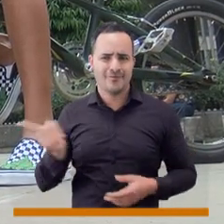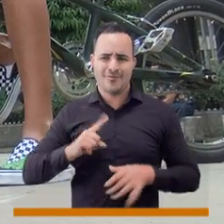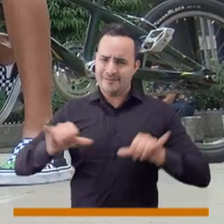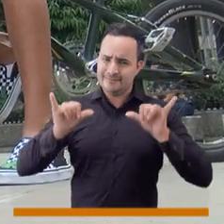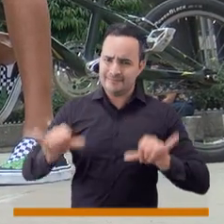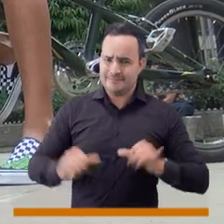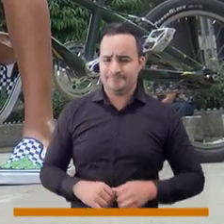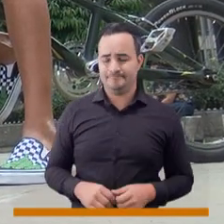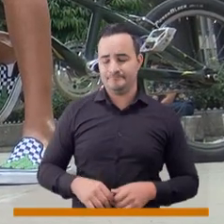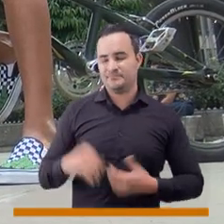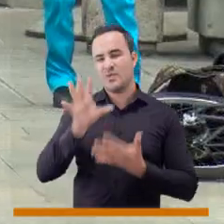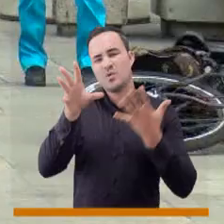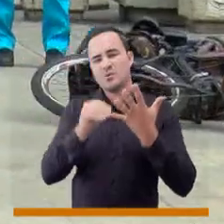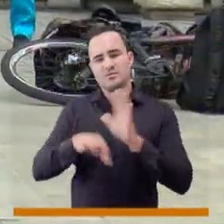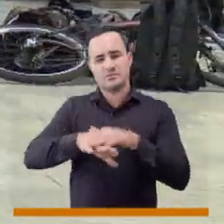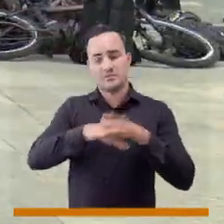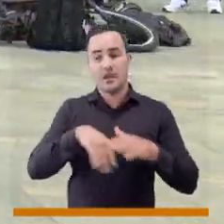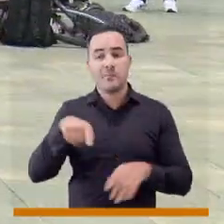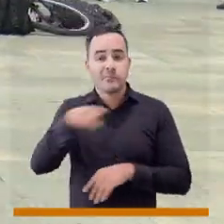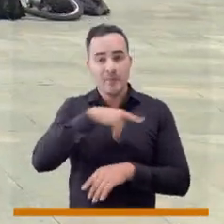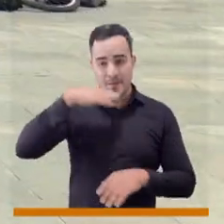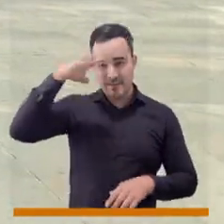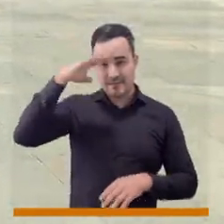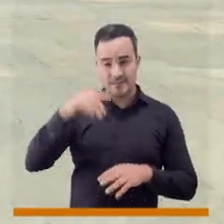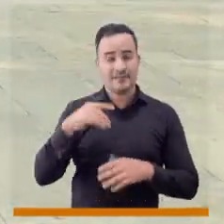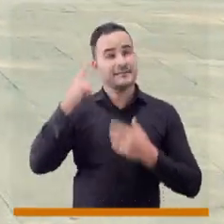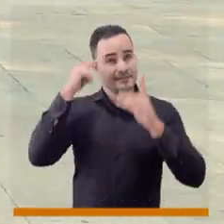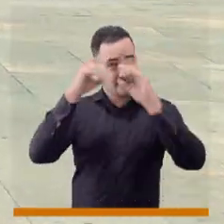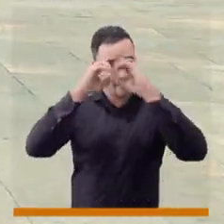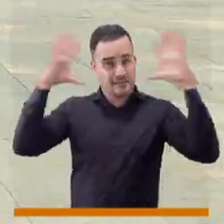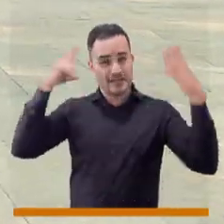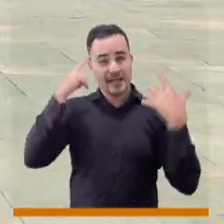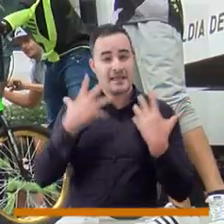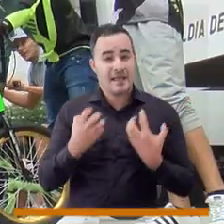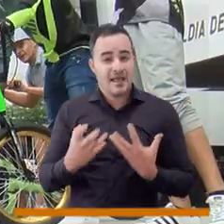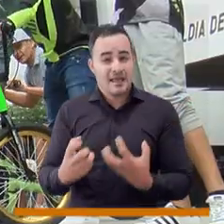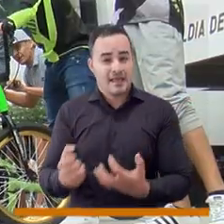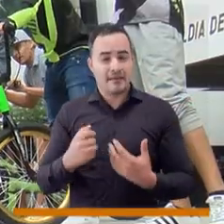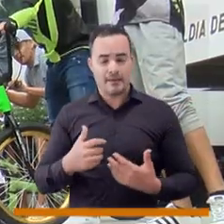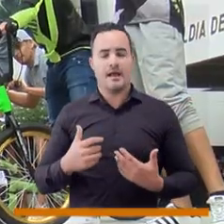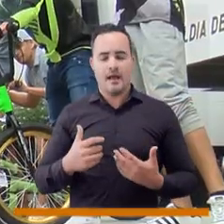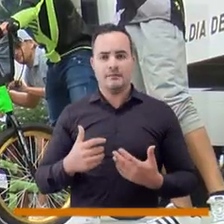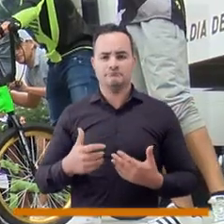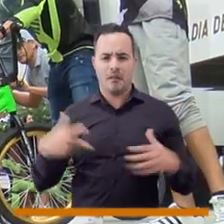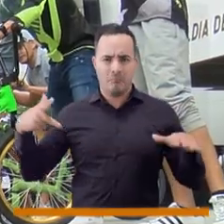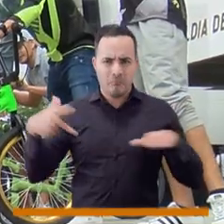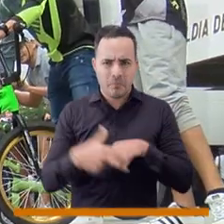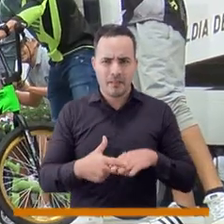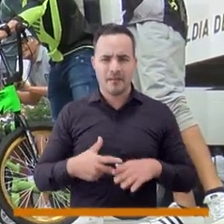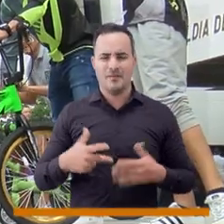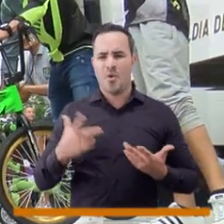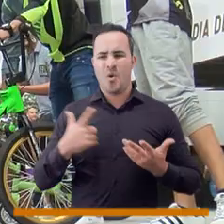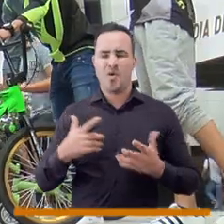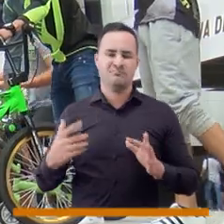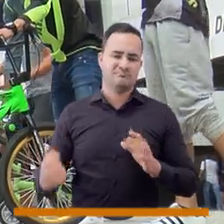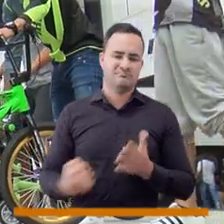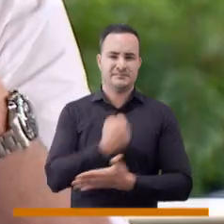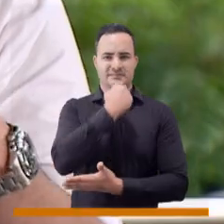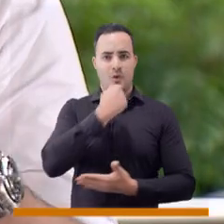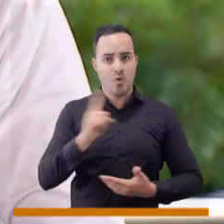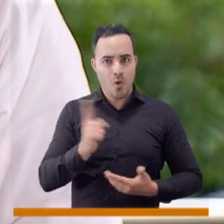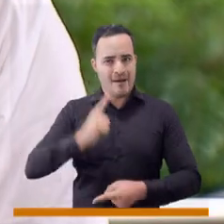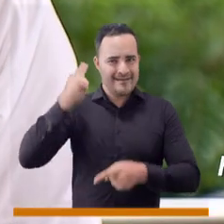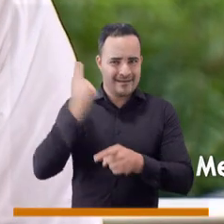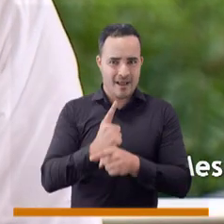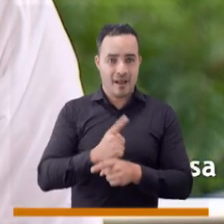Medellín. Conclusión, Katy, que los pensamientos de nuestras personas en la ciudad de Medellín se convierten en realidades. Y esa realidad se convierte en una